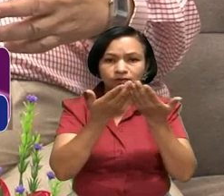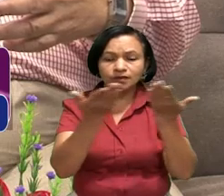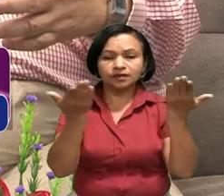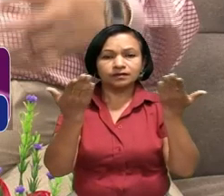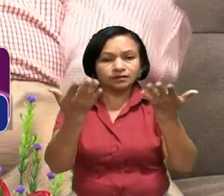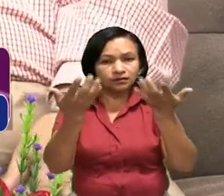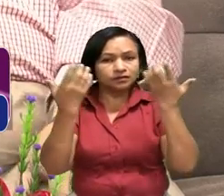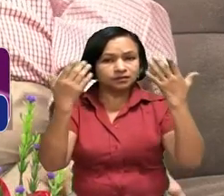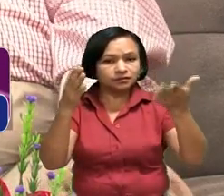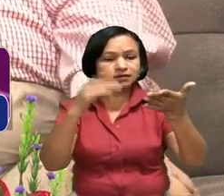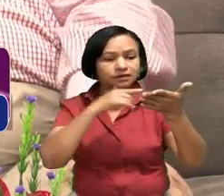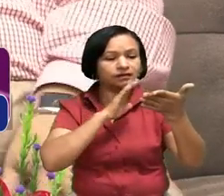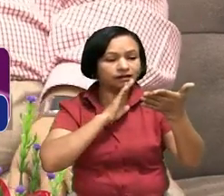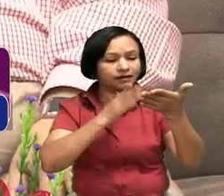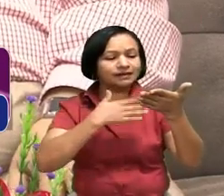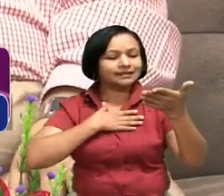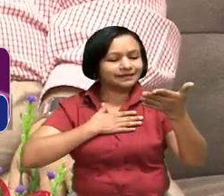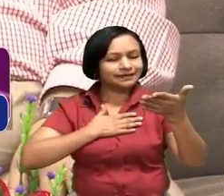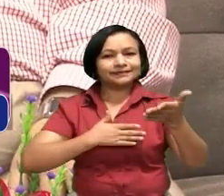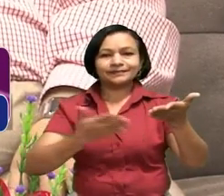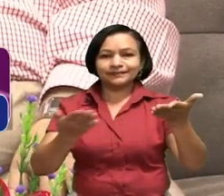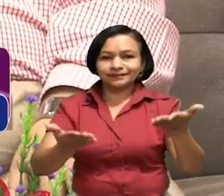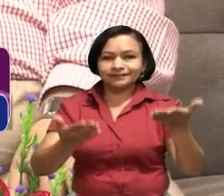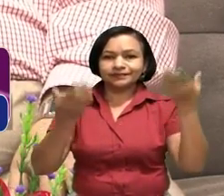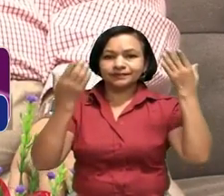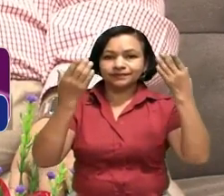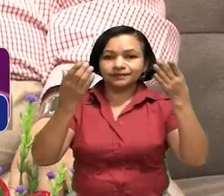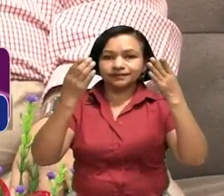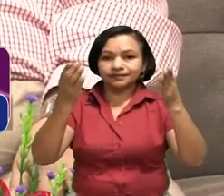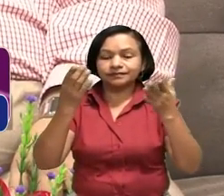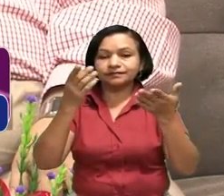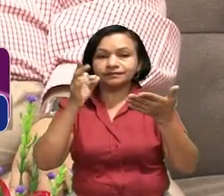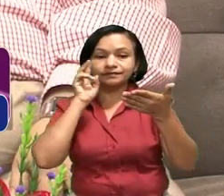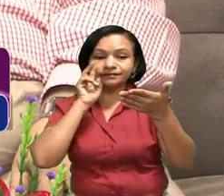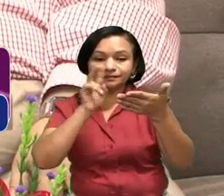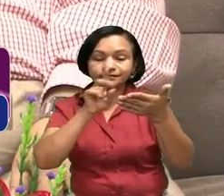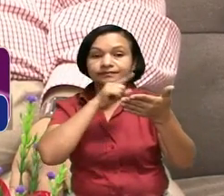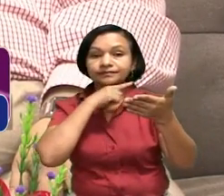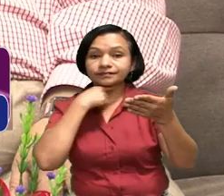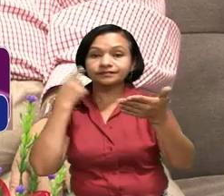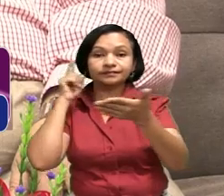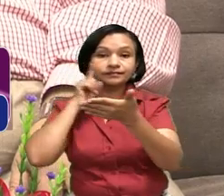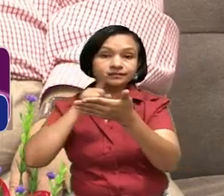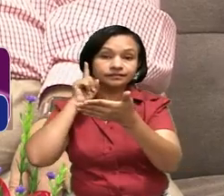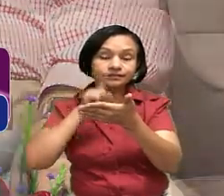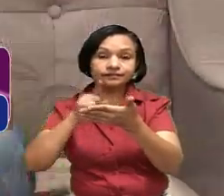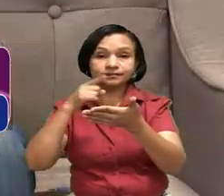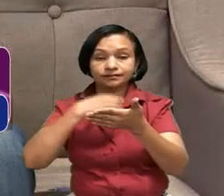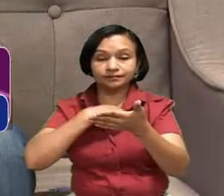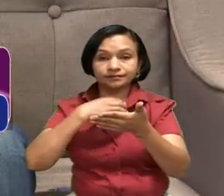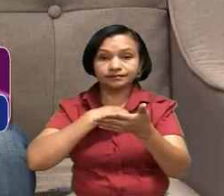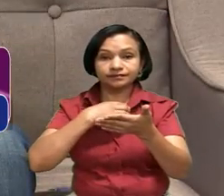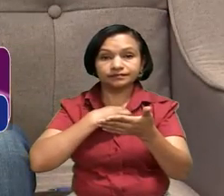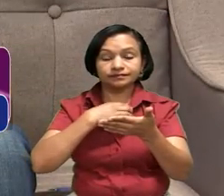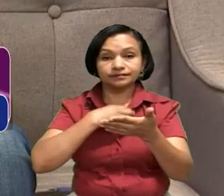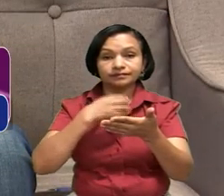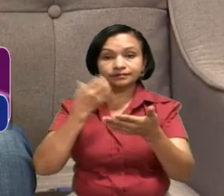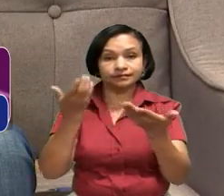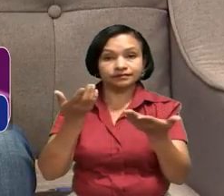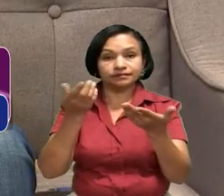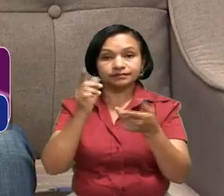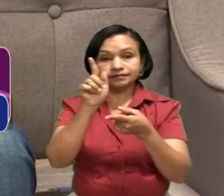vos querés entonces toda esa parte de la credibilidad para construir esa imagen positiva es lo que